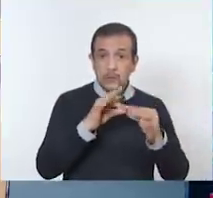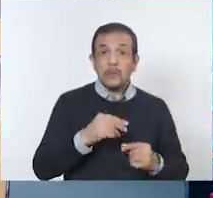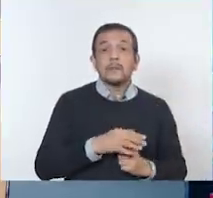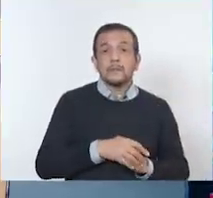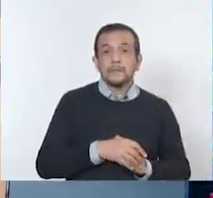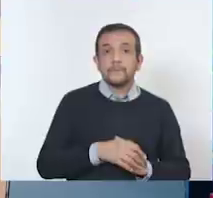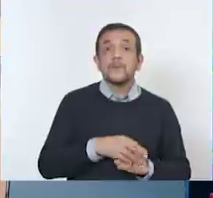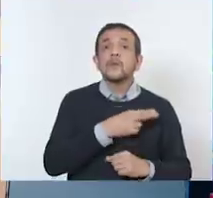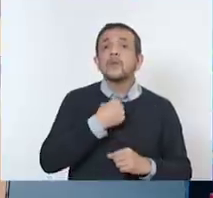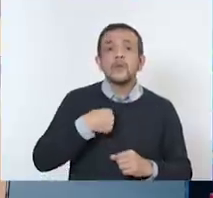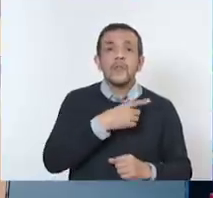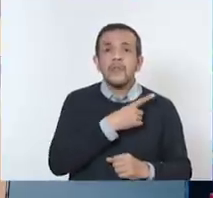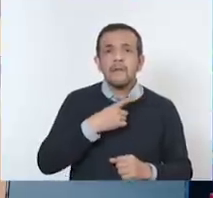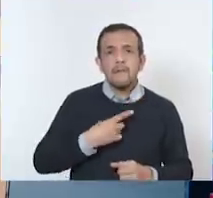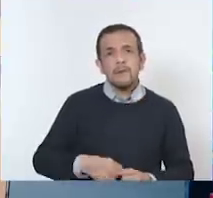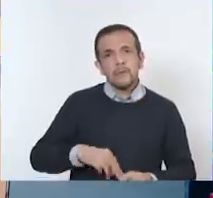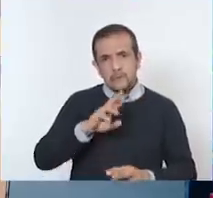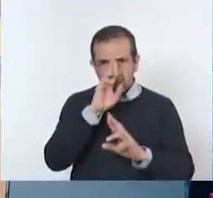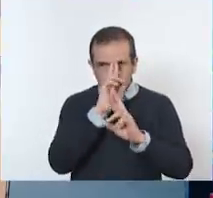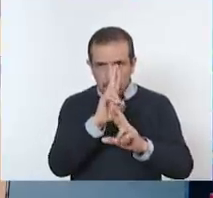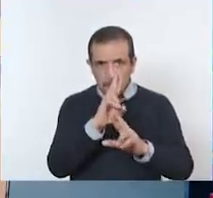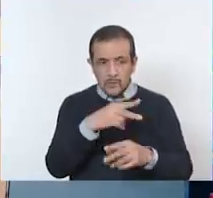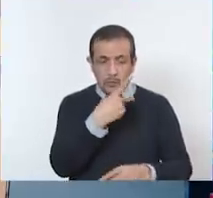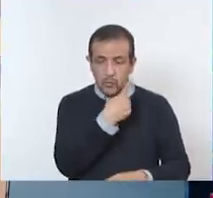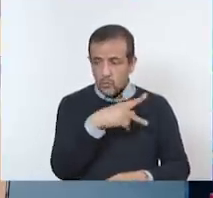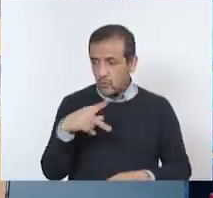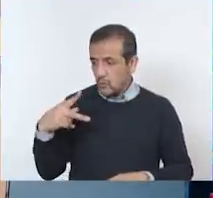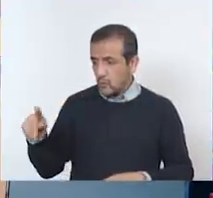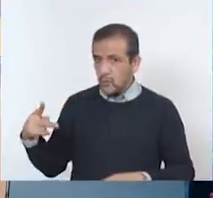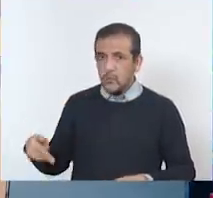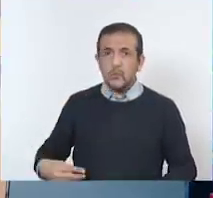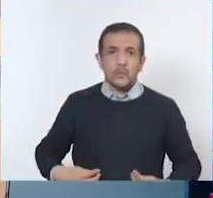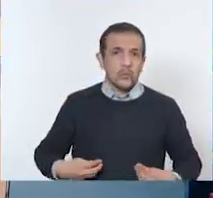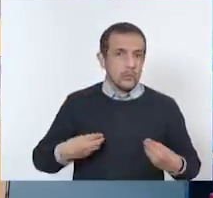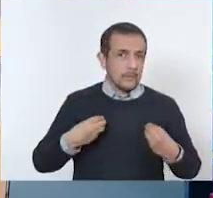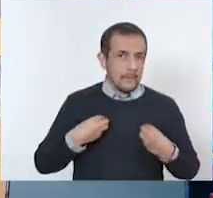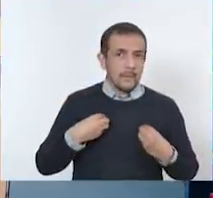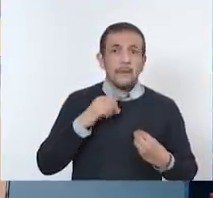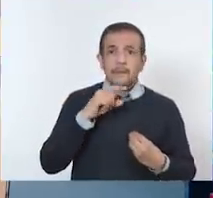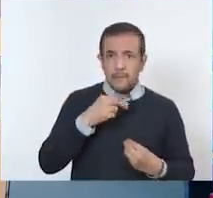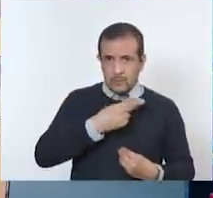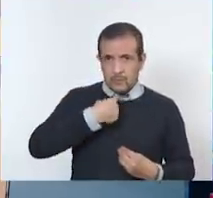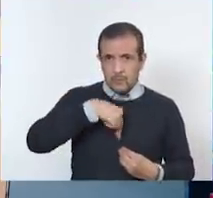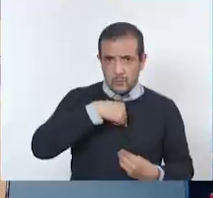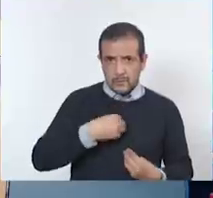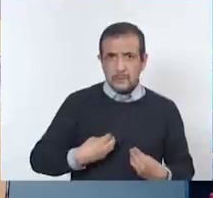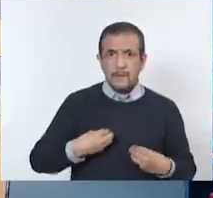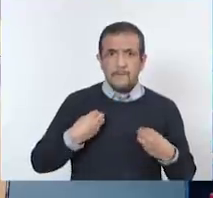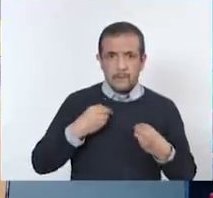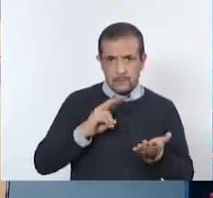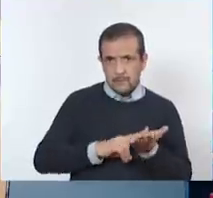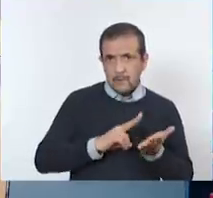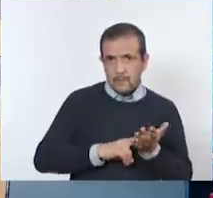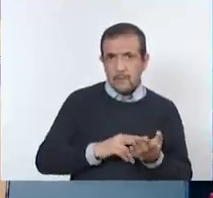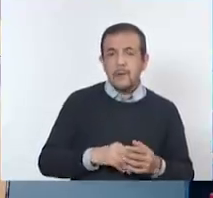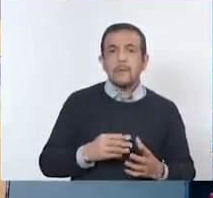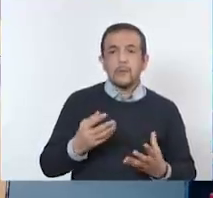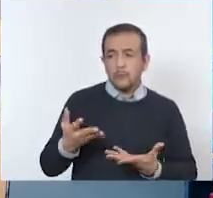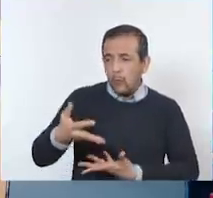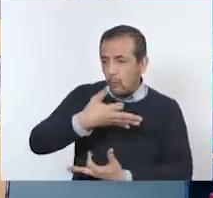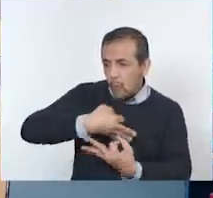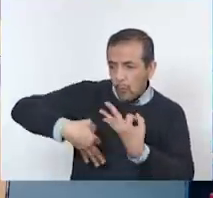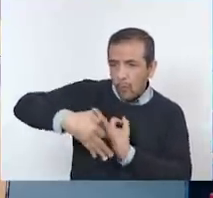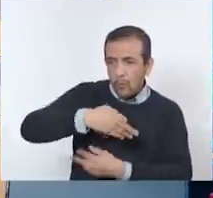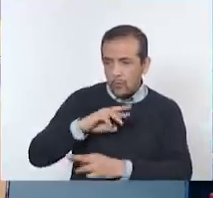para nosotros, respetar su dignidad y la nuestra, así como decidir cuidar a otros seres vivos, también es